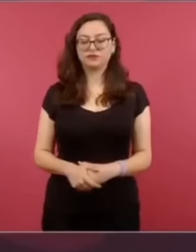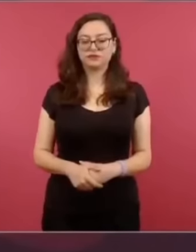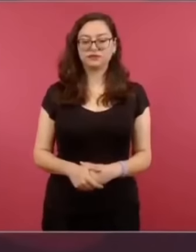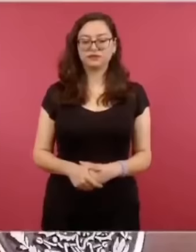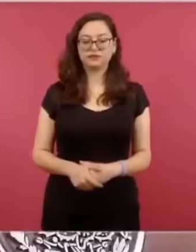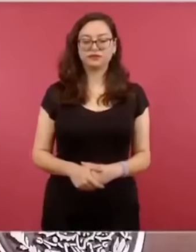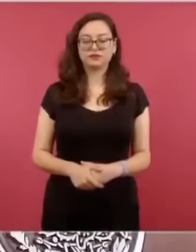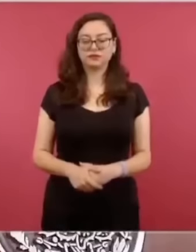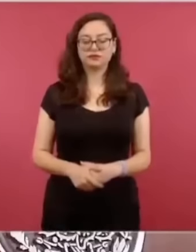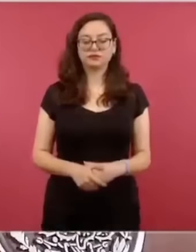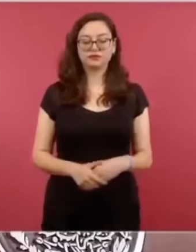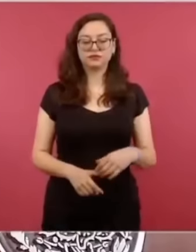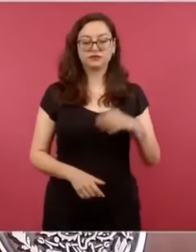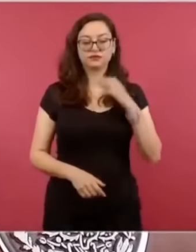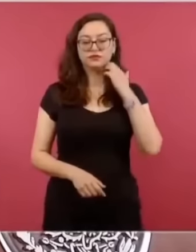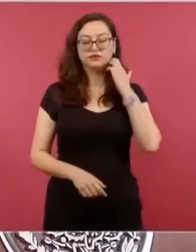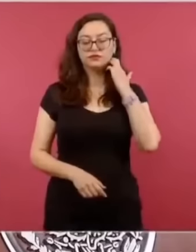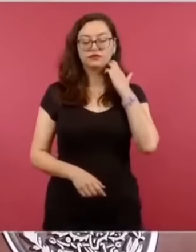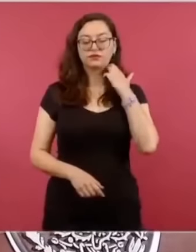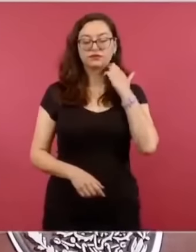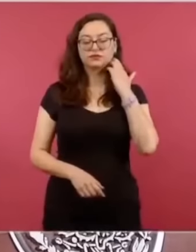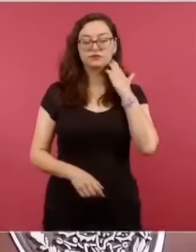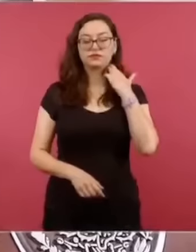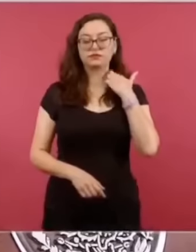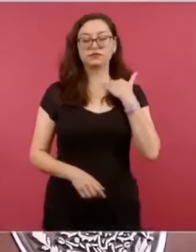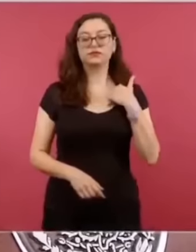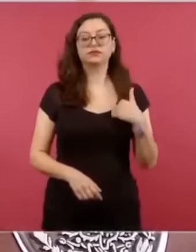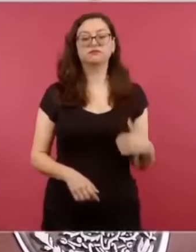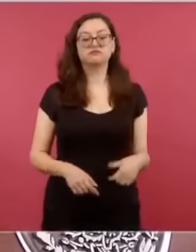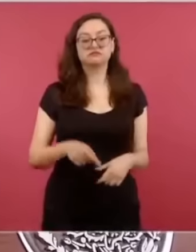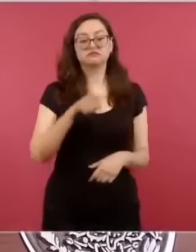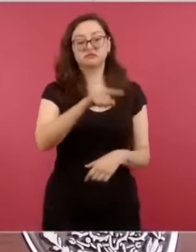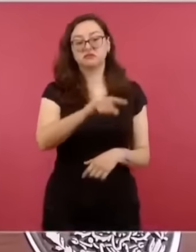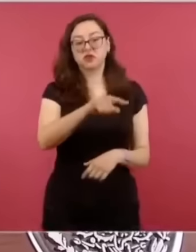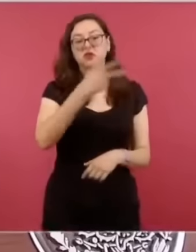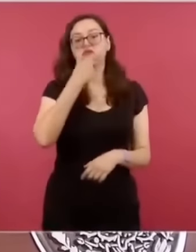antes ya me había aventado a la madre,